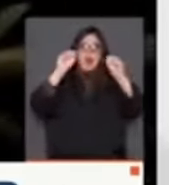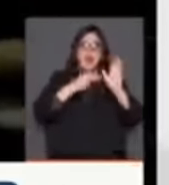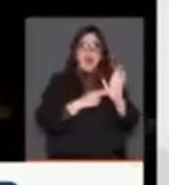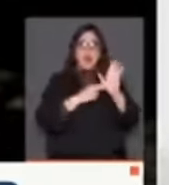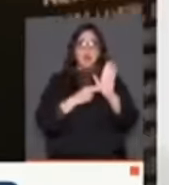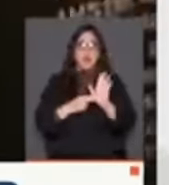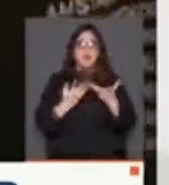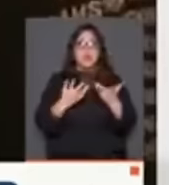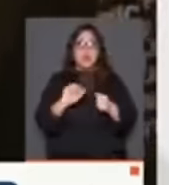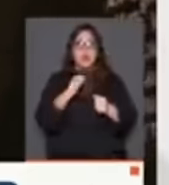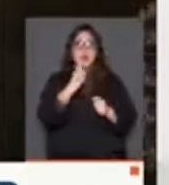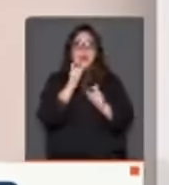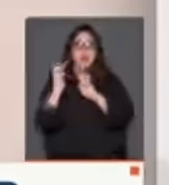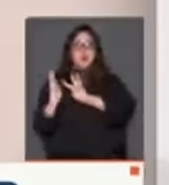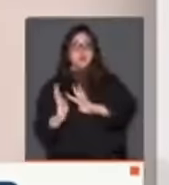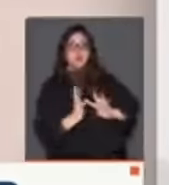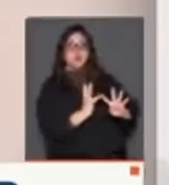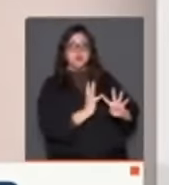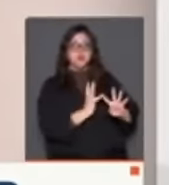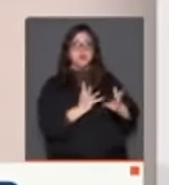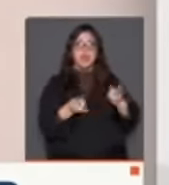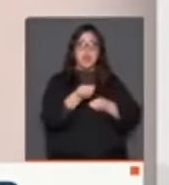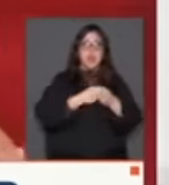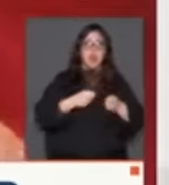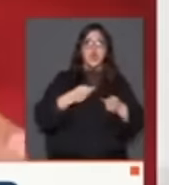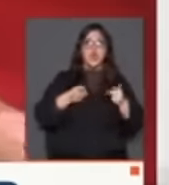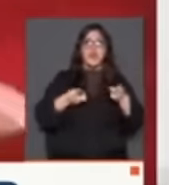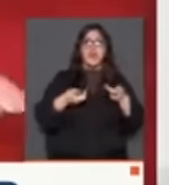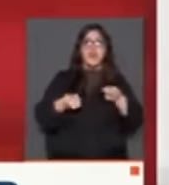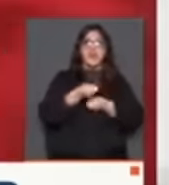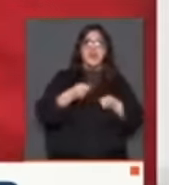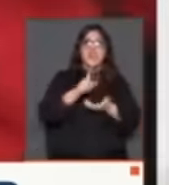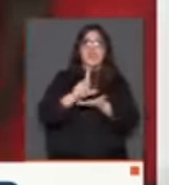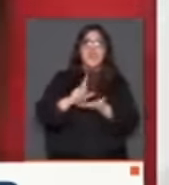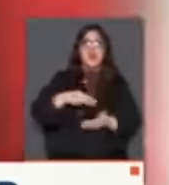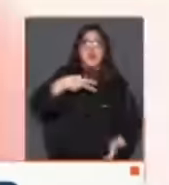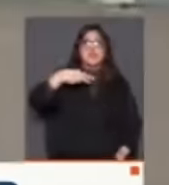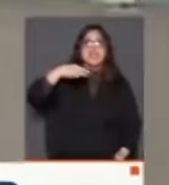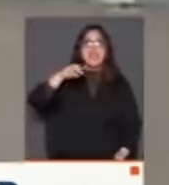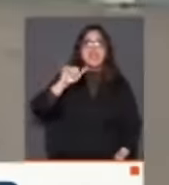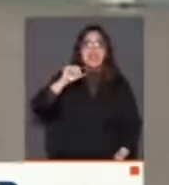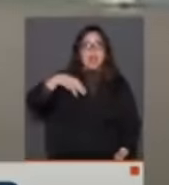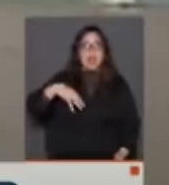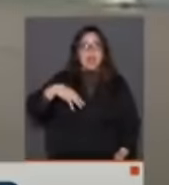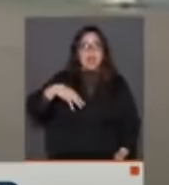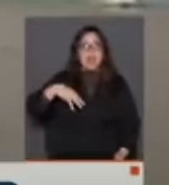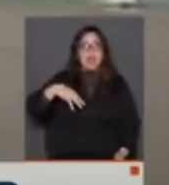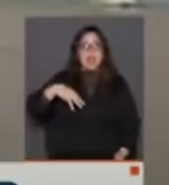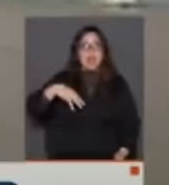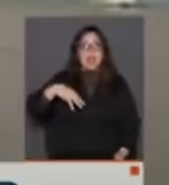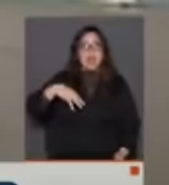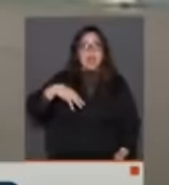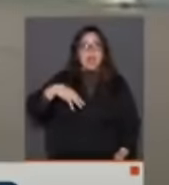por ser los primeros en dar un paso en la cadena de ropa H&M, la primera en Chile y Sudamérica. O sea que es red top